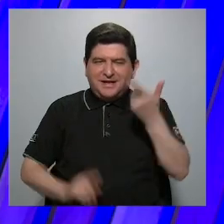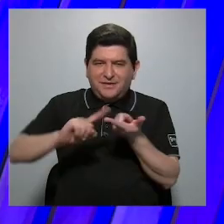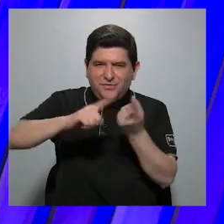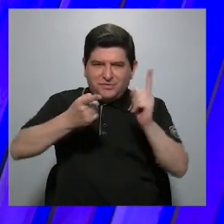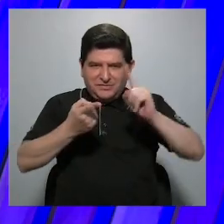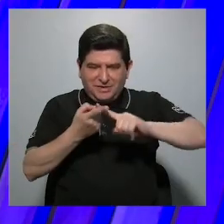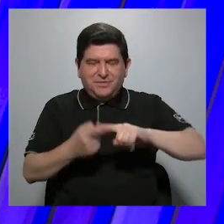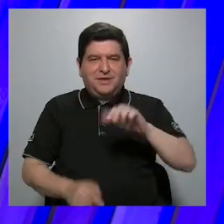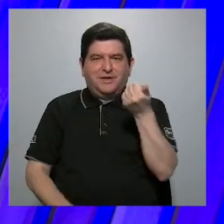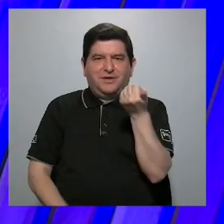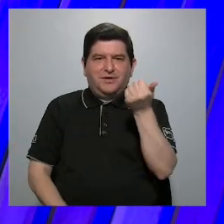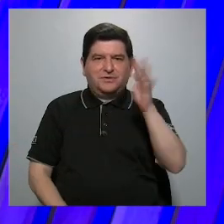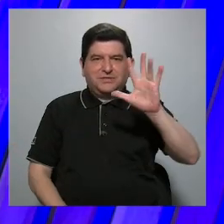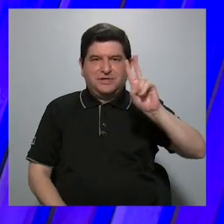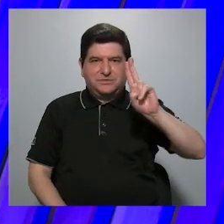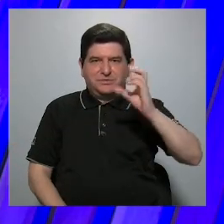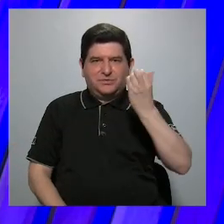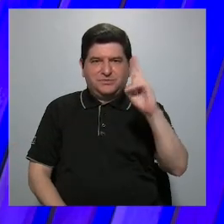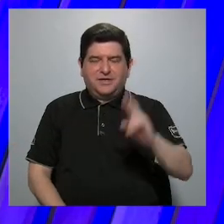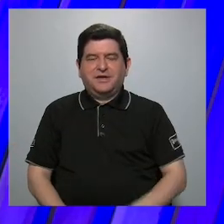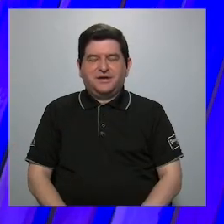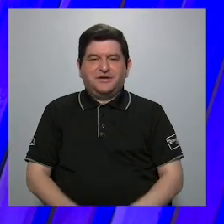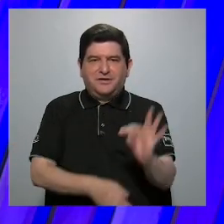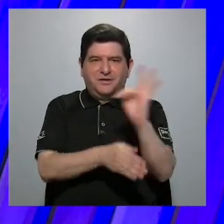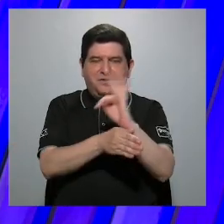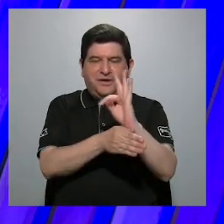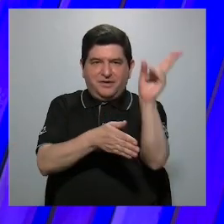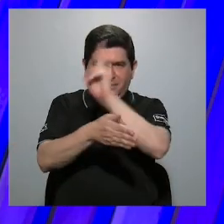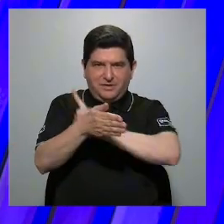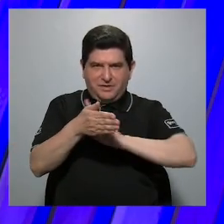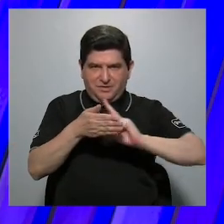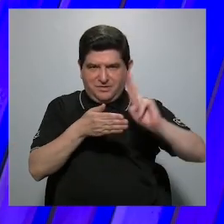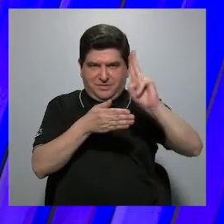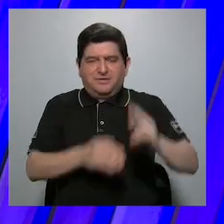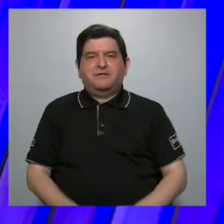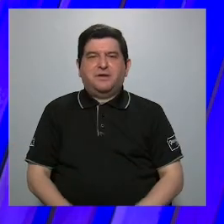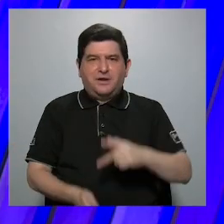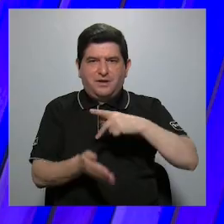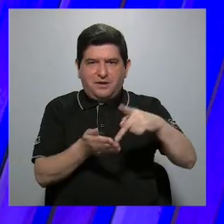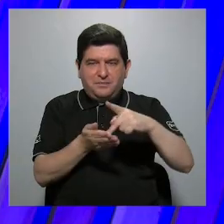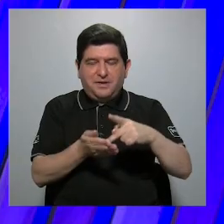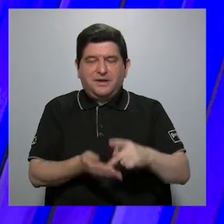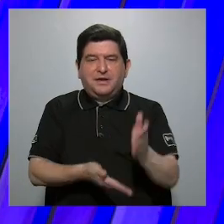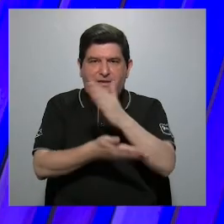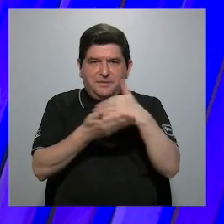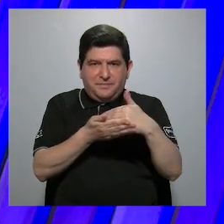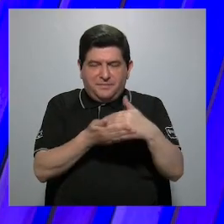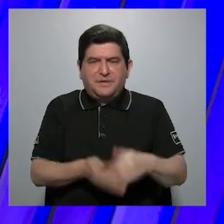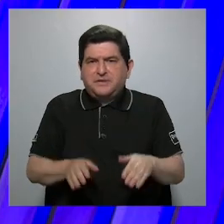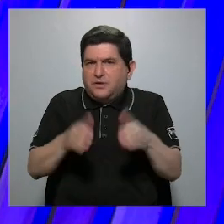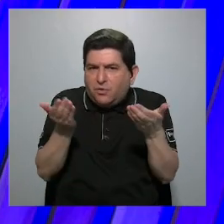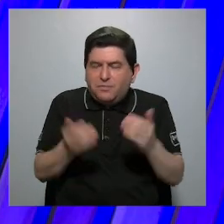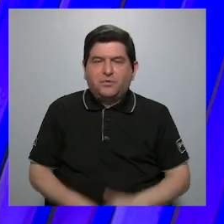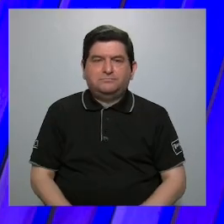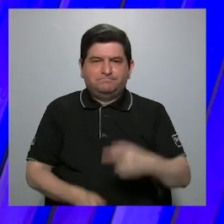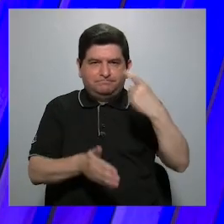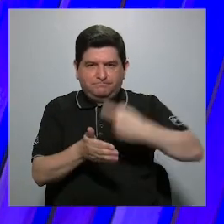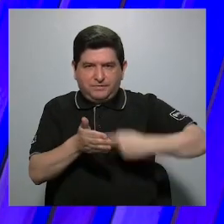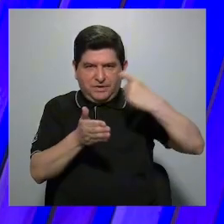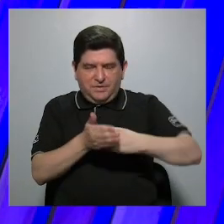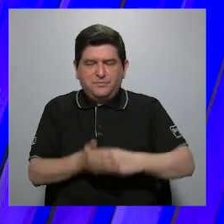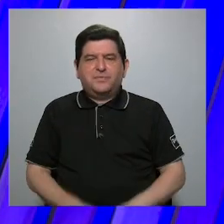Los saludamos, amigas y amigos de 15 UCR, este medio televisivo universitario que se paga parcialmente con los